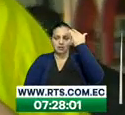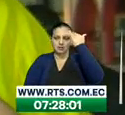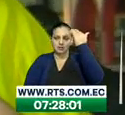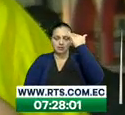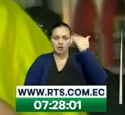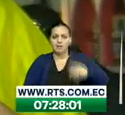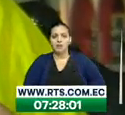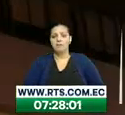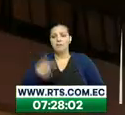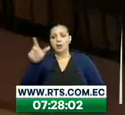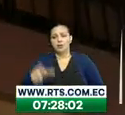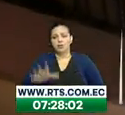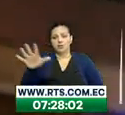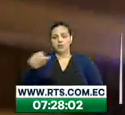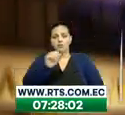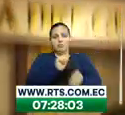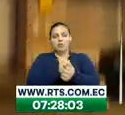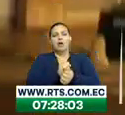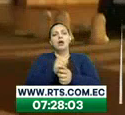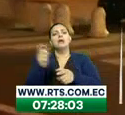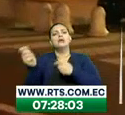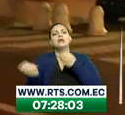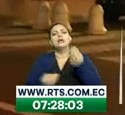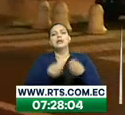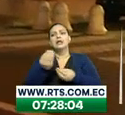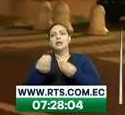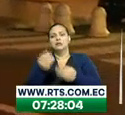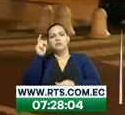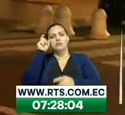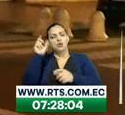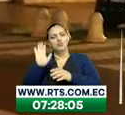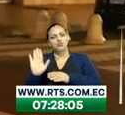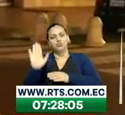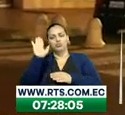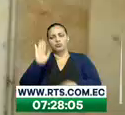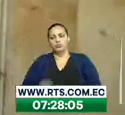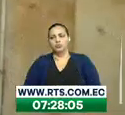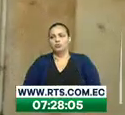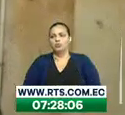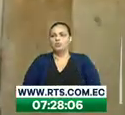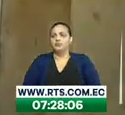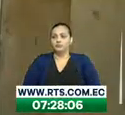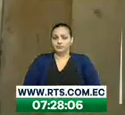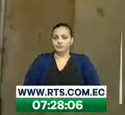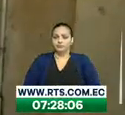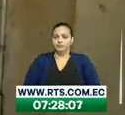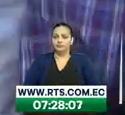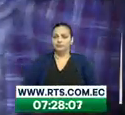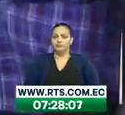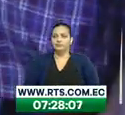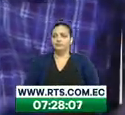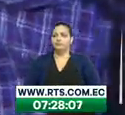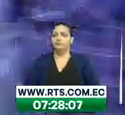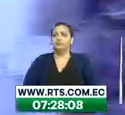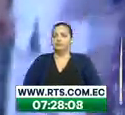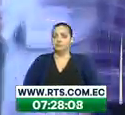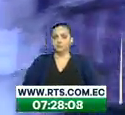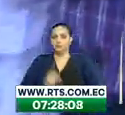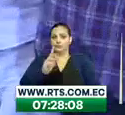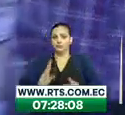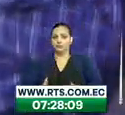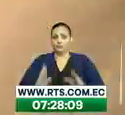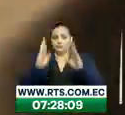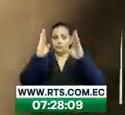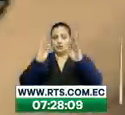a adoptar con el ciudadano. Pero de las oficinas del Ministerio Público en el edificio de la Merced, lo trasladaron hasta un hospital del norte de Guayaquil por